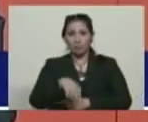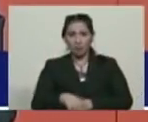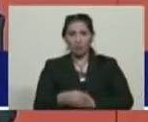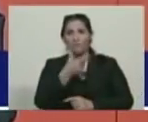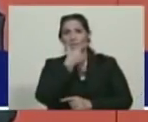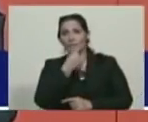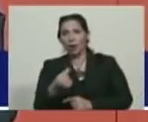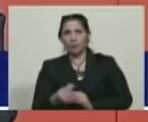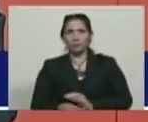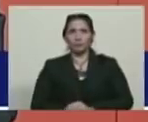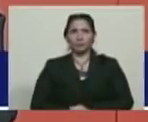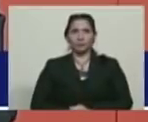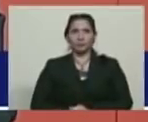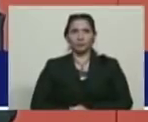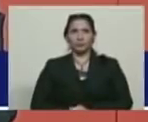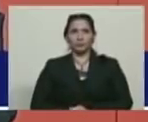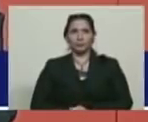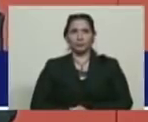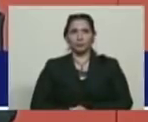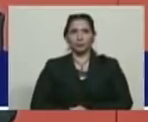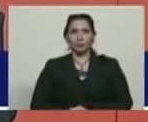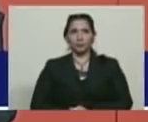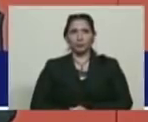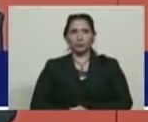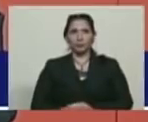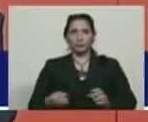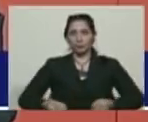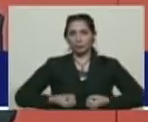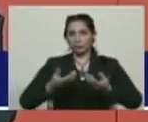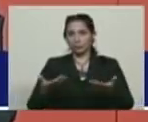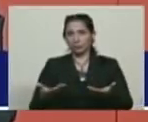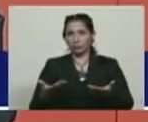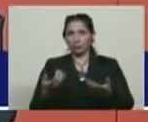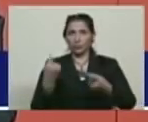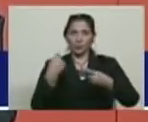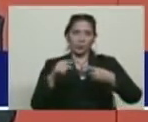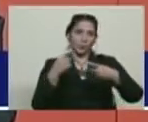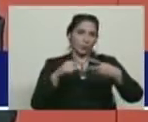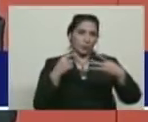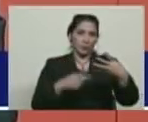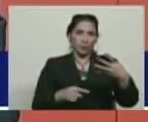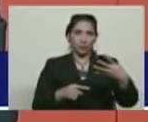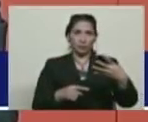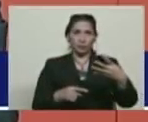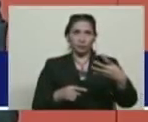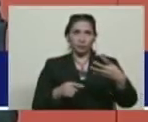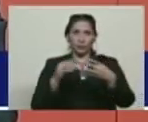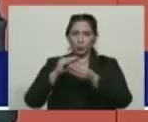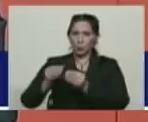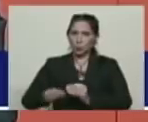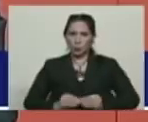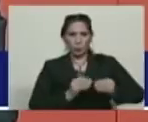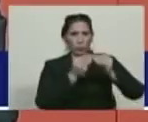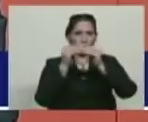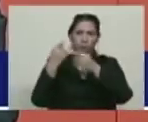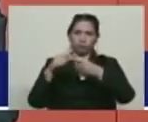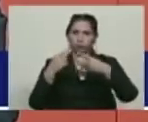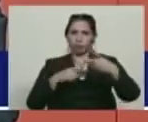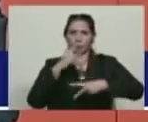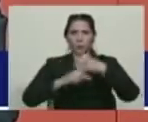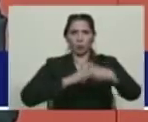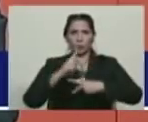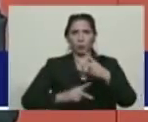facilitación de entrega de insumos para la elaboración de los distintos productos